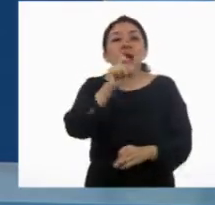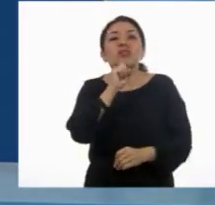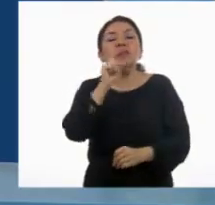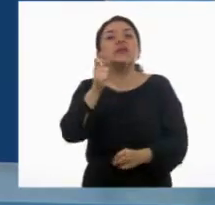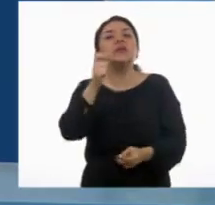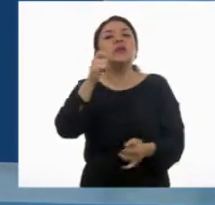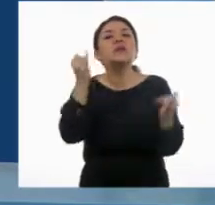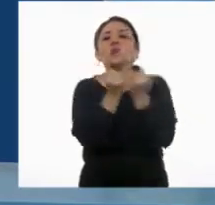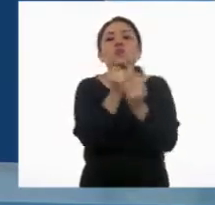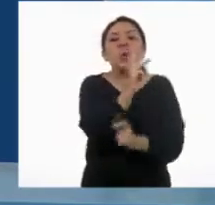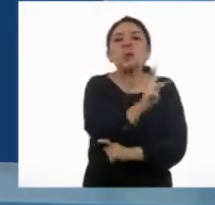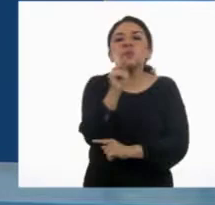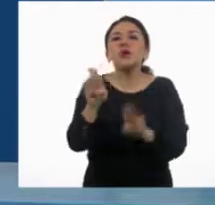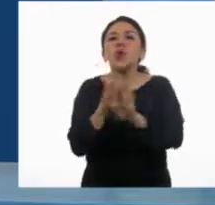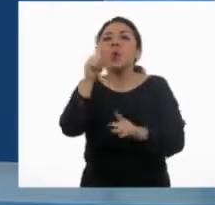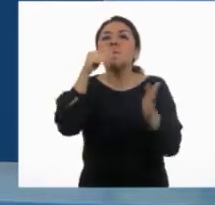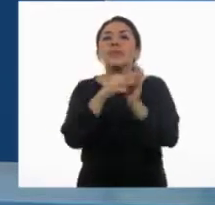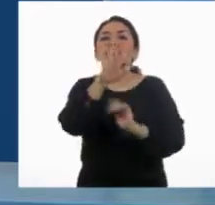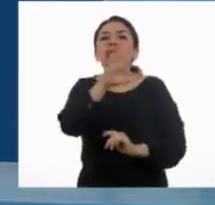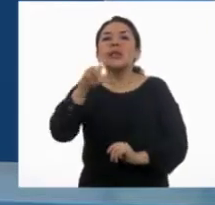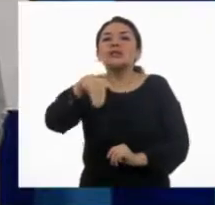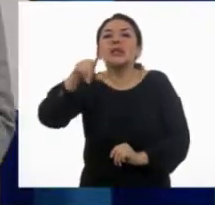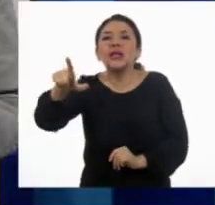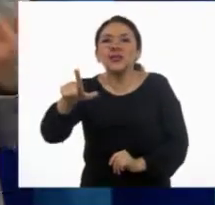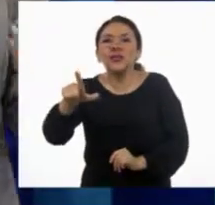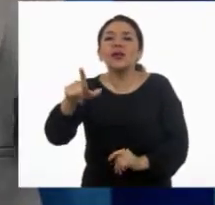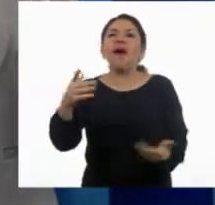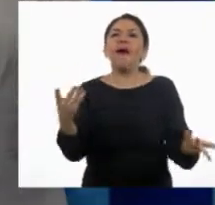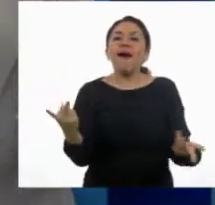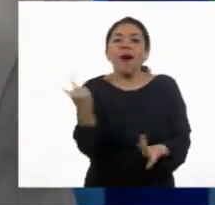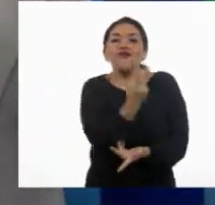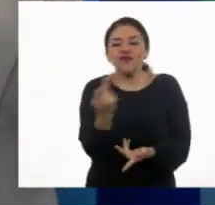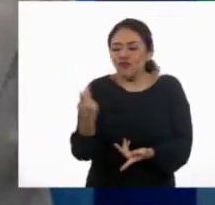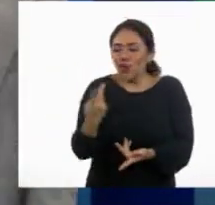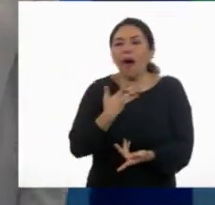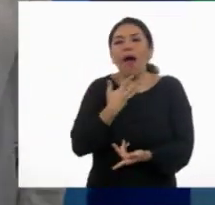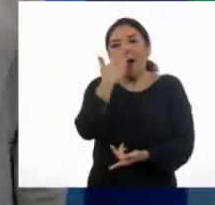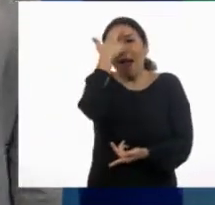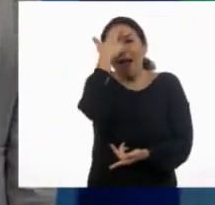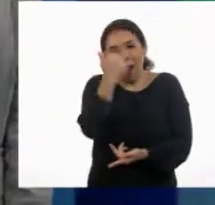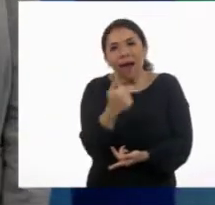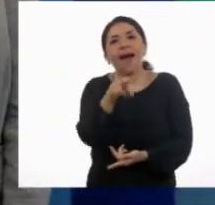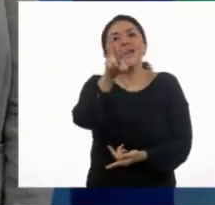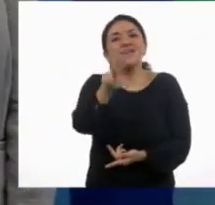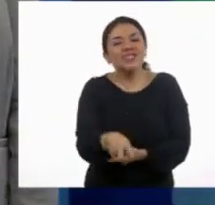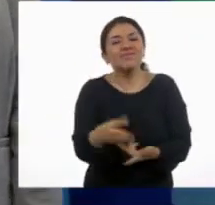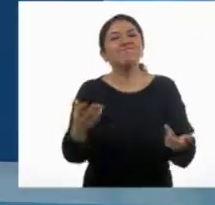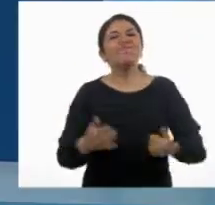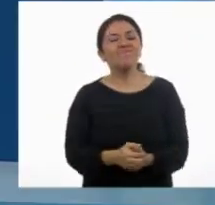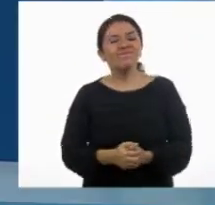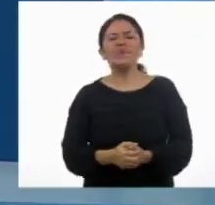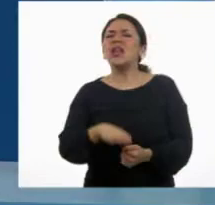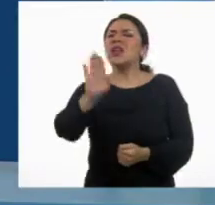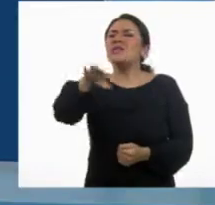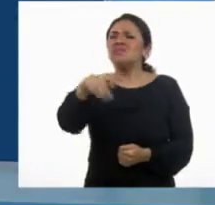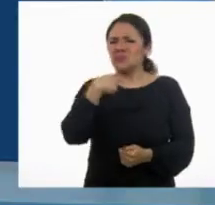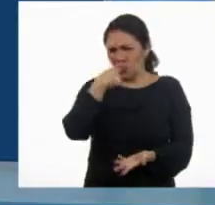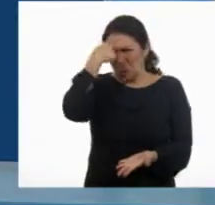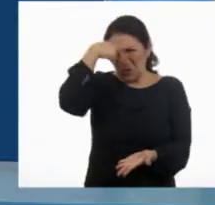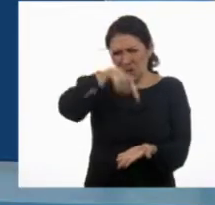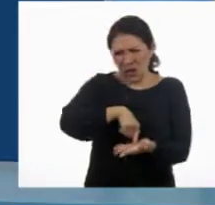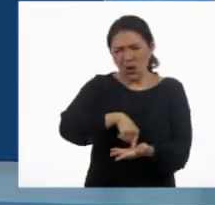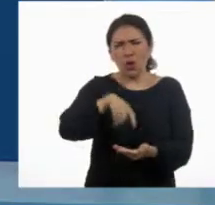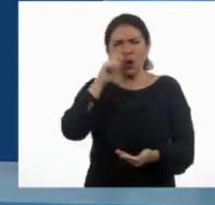1.500 mililitros, como yo digo. Exacto, ambos tienen razón. Entonces, creo que con